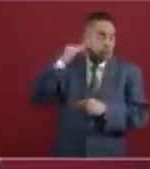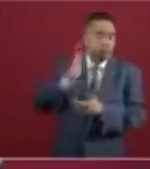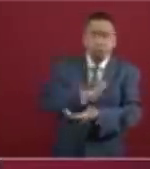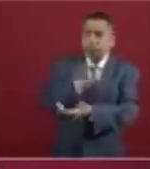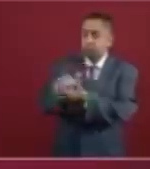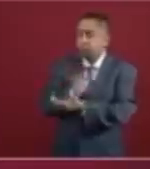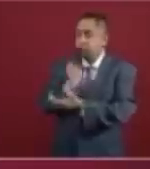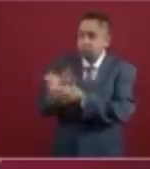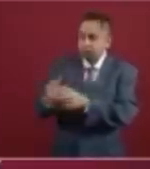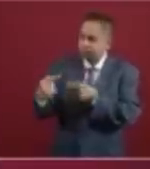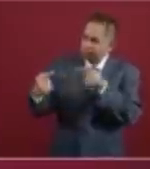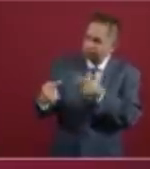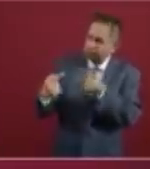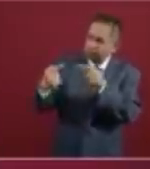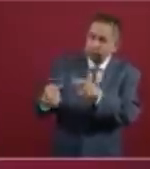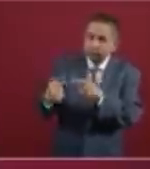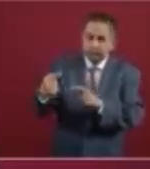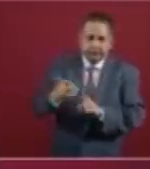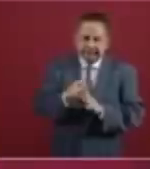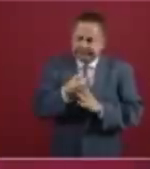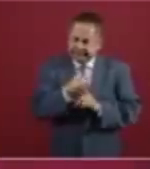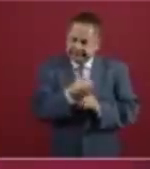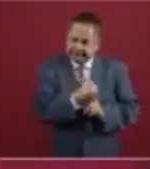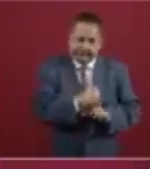y ahí sé que apretaban.